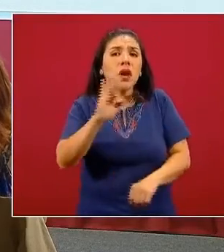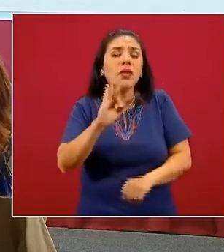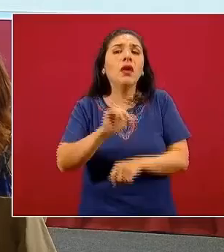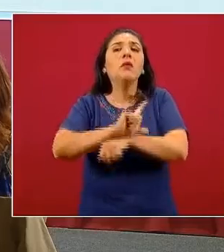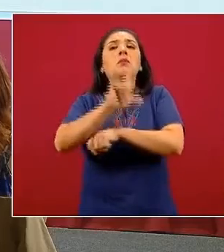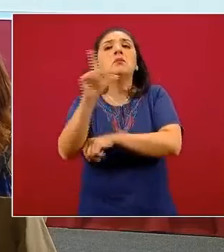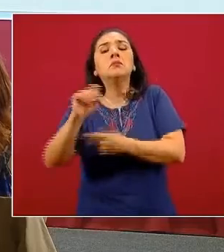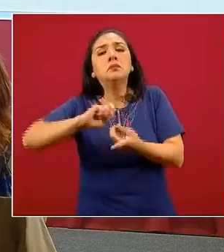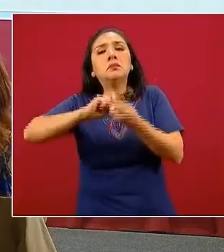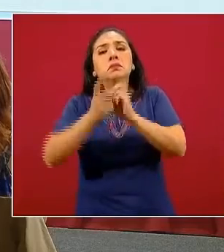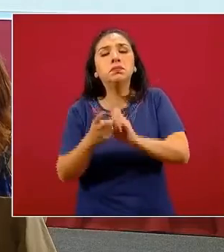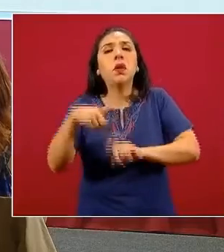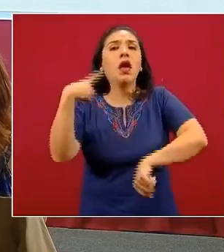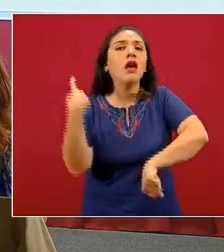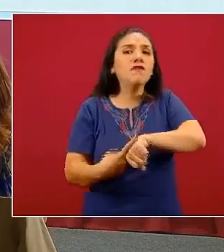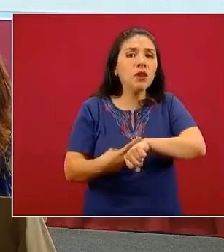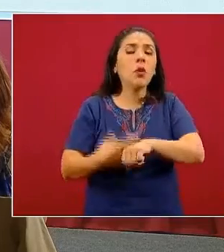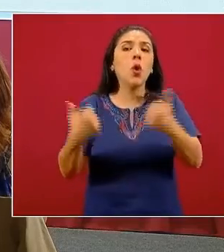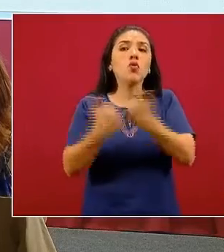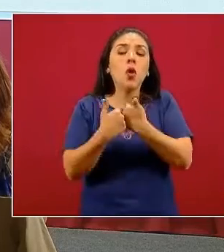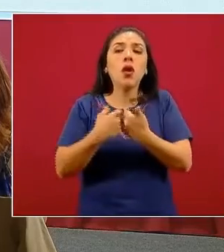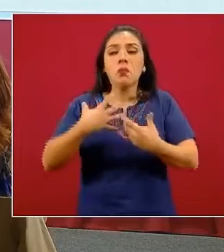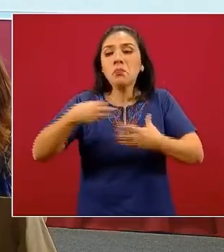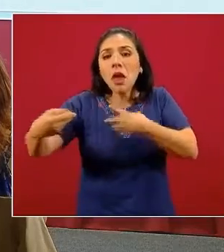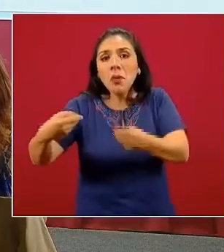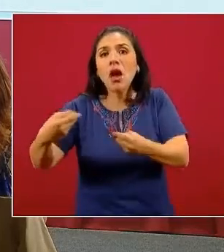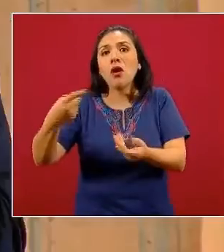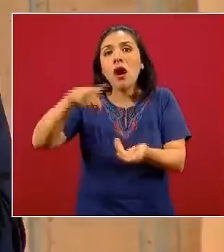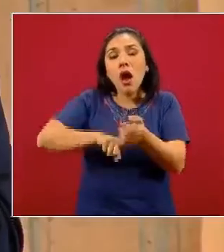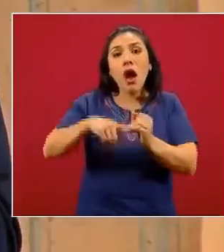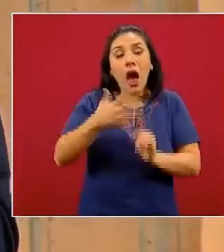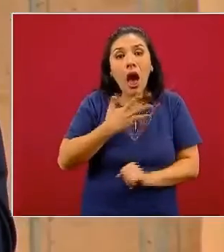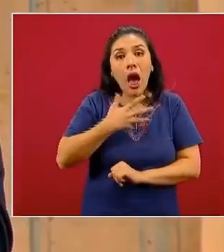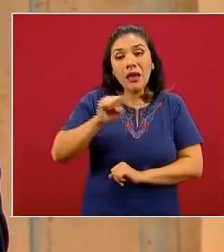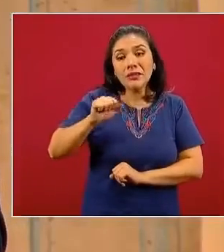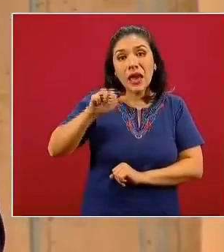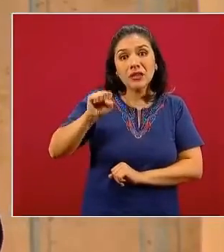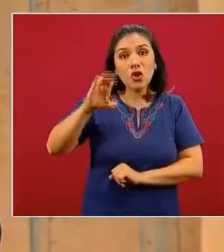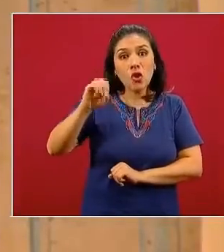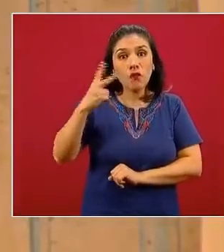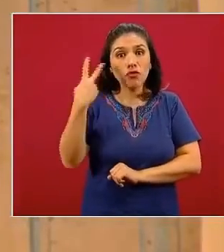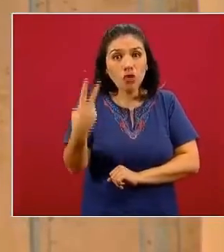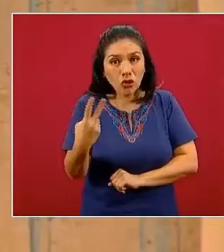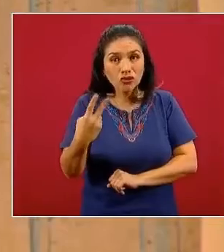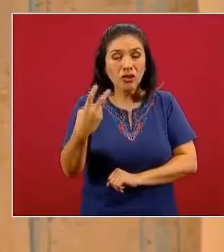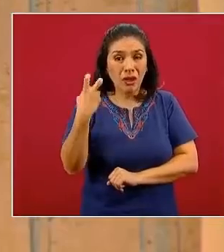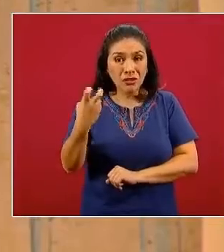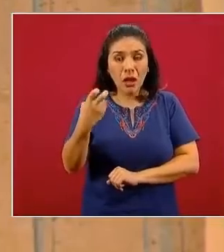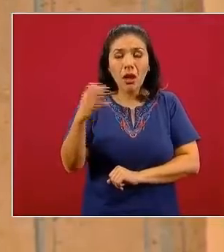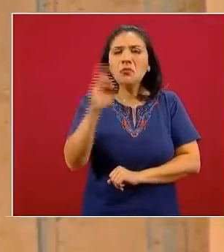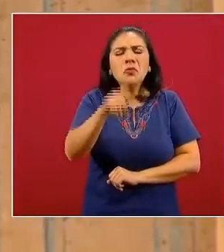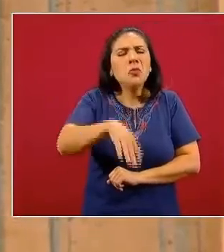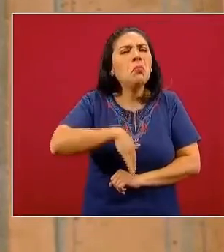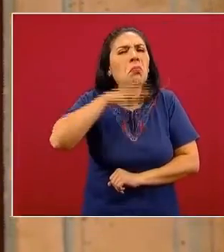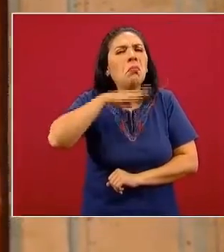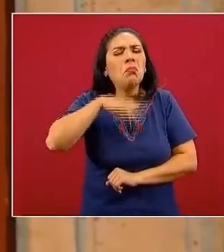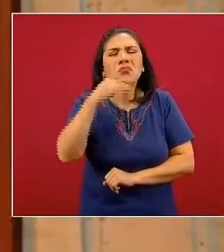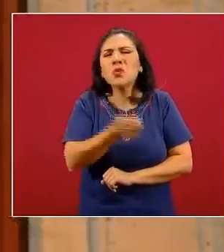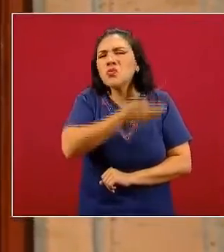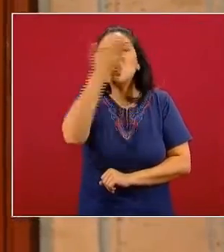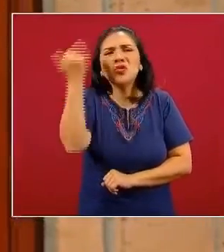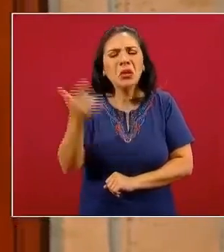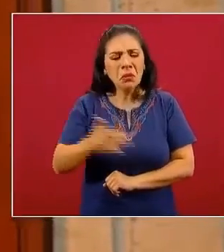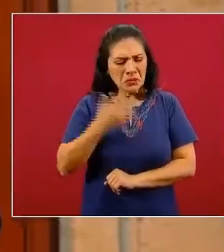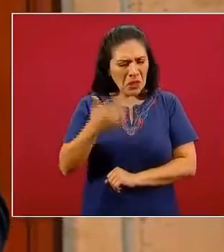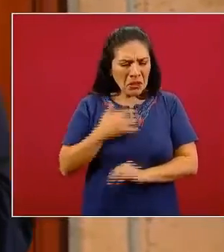contagiar si es que tienen COVID, si es que tienen el virus SARS-CoV-2 causante de COVID, aun cuando no lo sepan por el hecho de que no